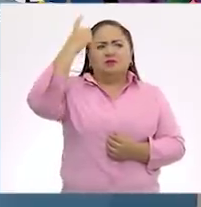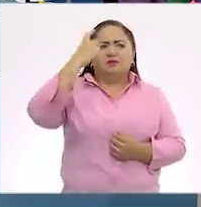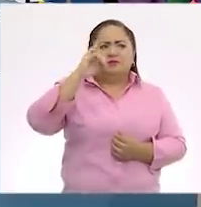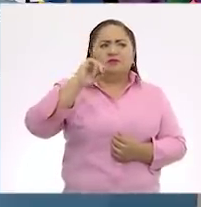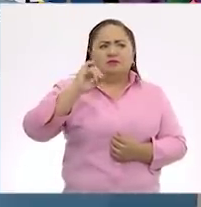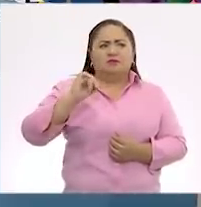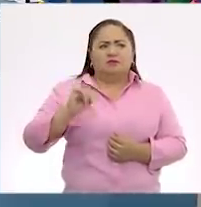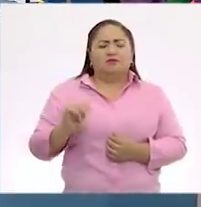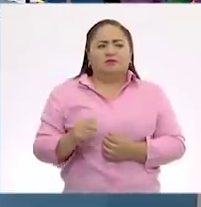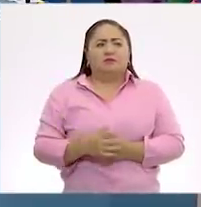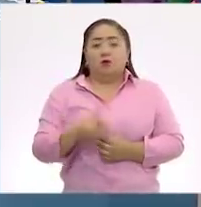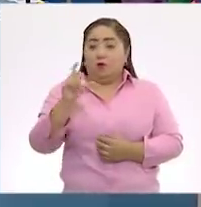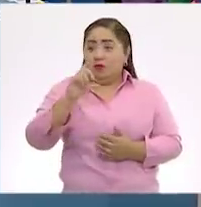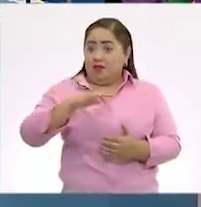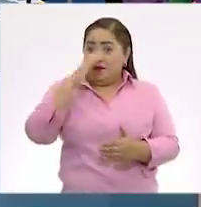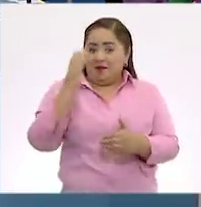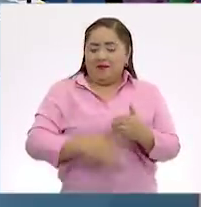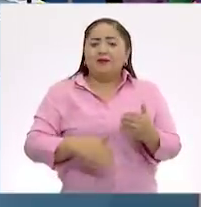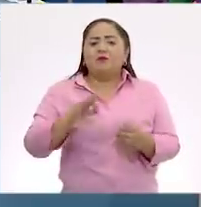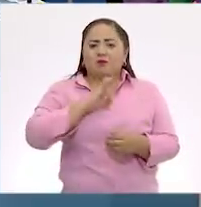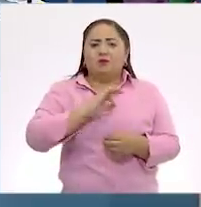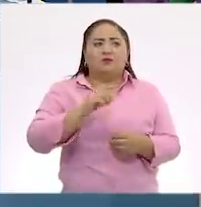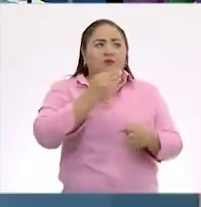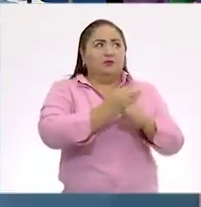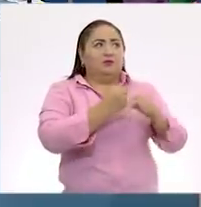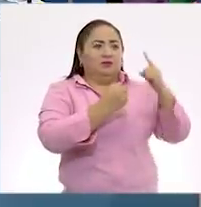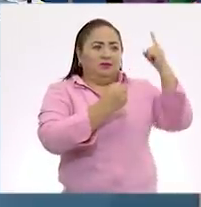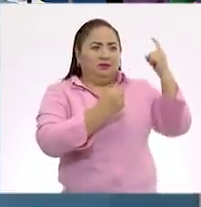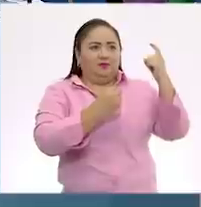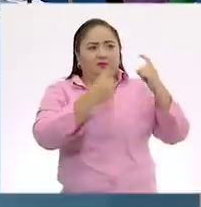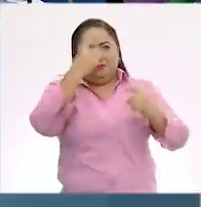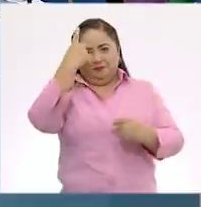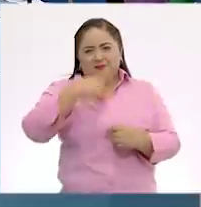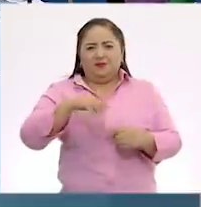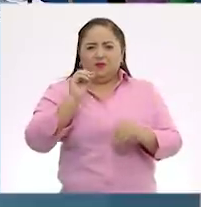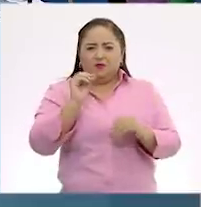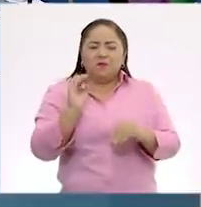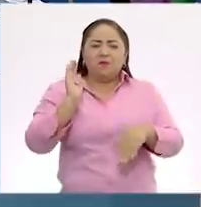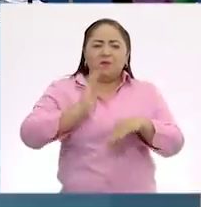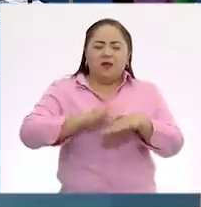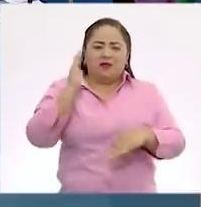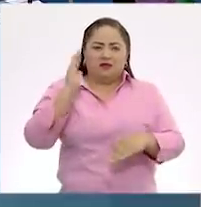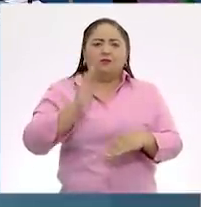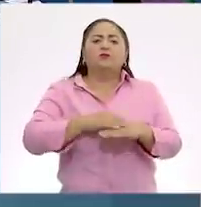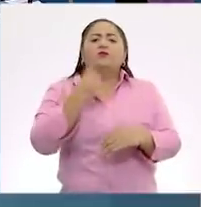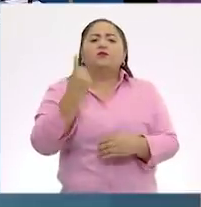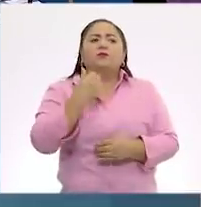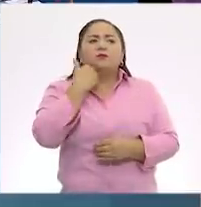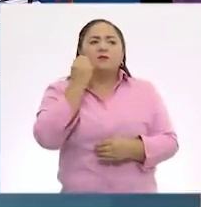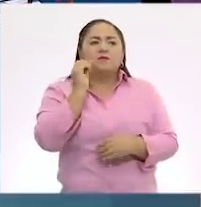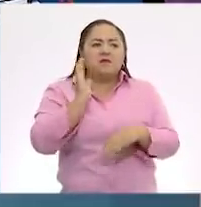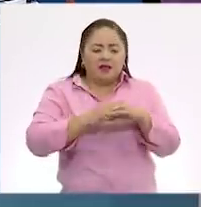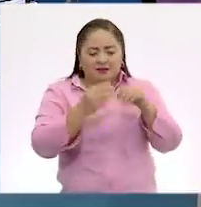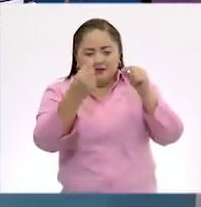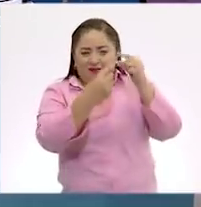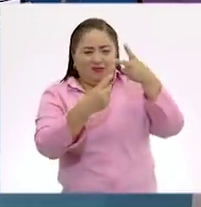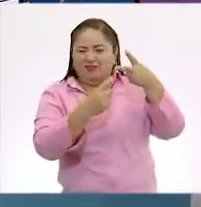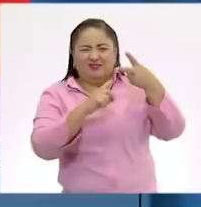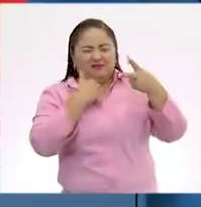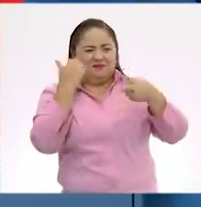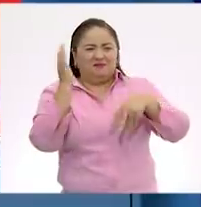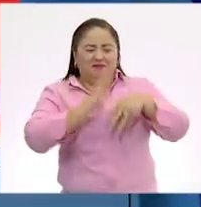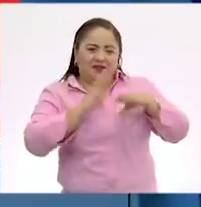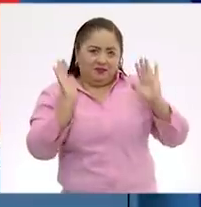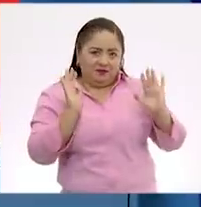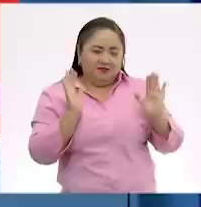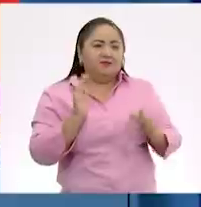podemos. Yo creo que ahorita que terminemos lo podemos colgar. A ver. Para poder agregarle un poquito más, porque le quiero agregar más. A ver, maestra. Ah, mire, sí lo